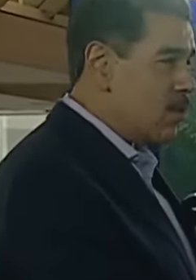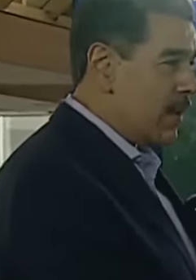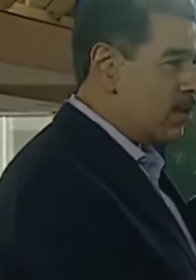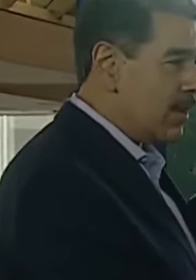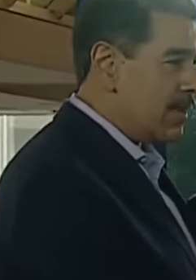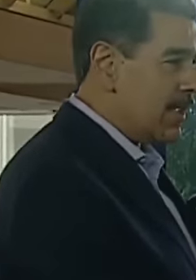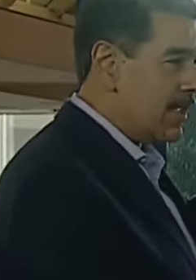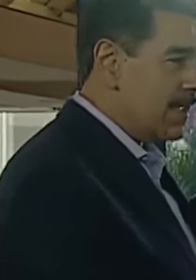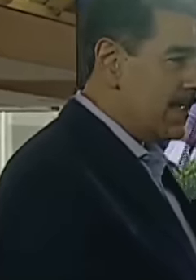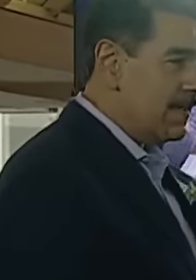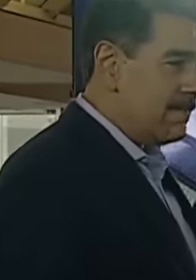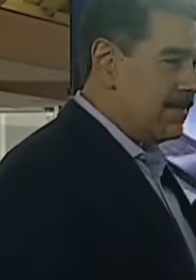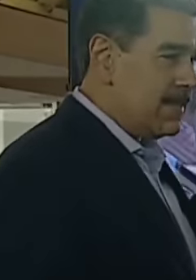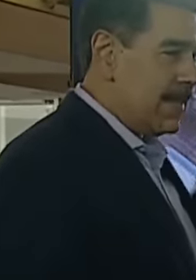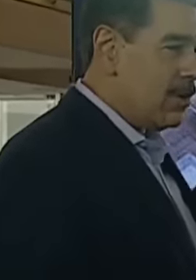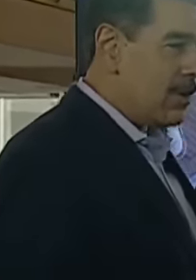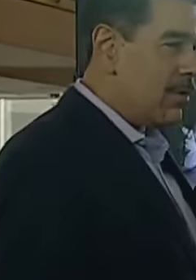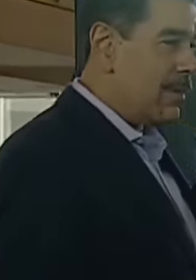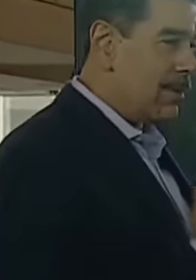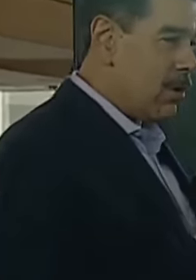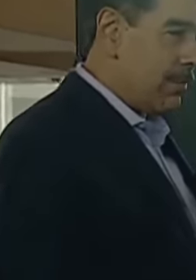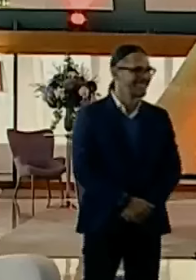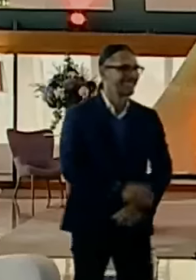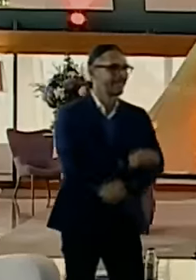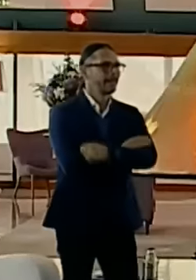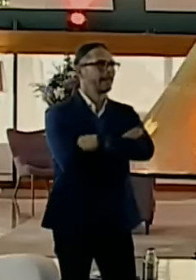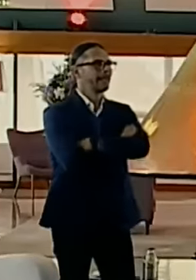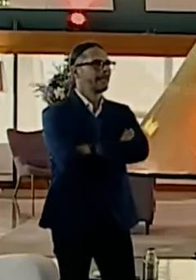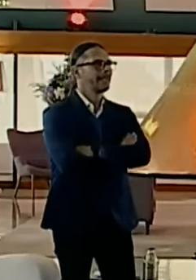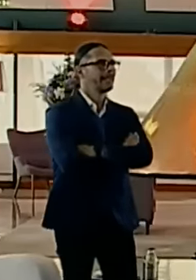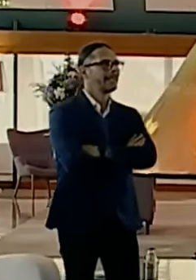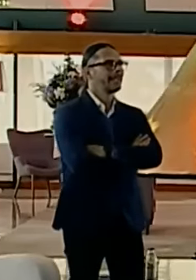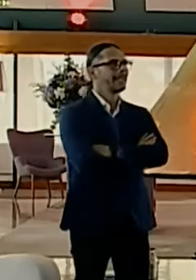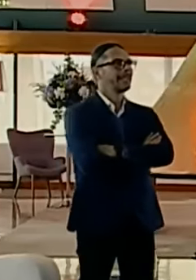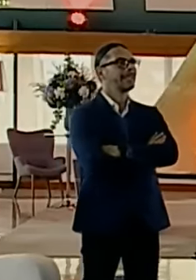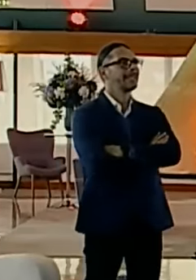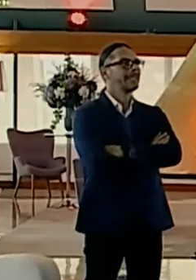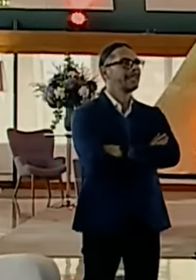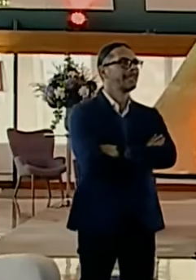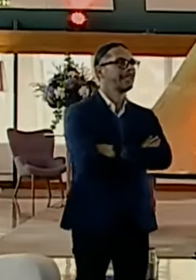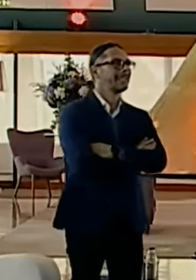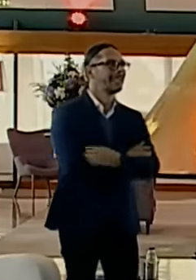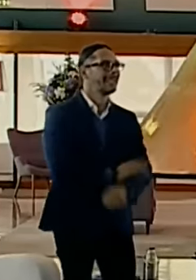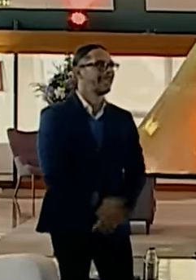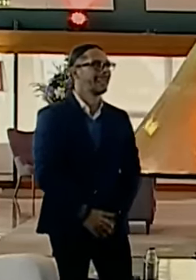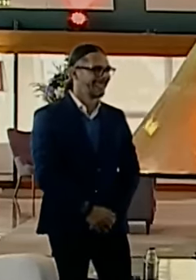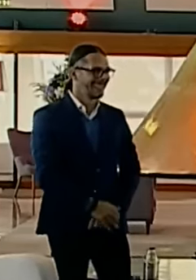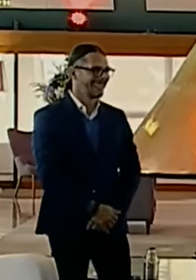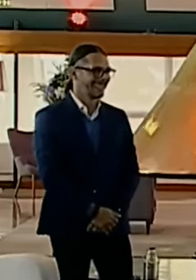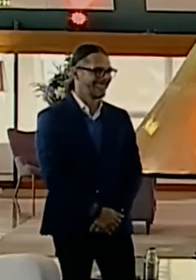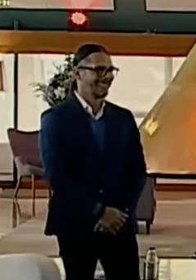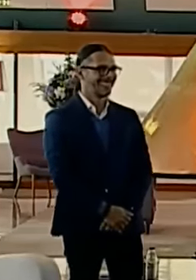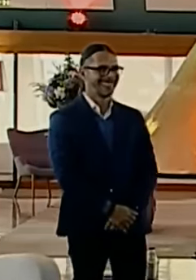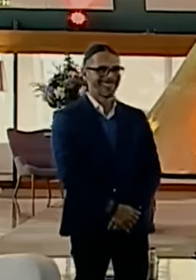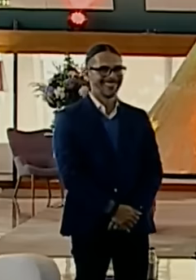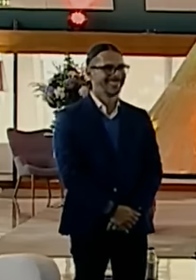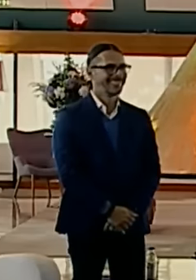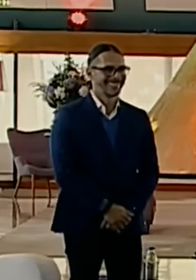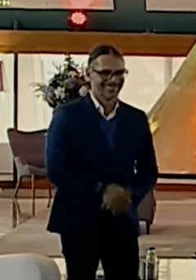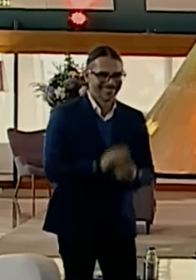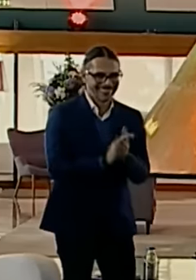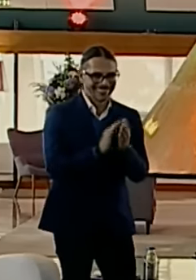Chía Resto Bar, ubicado en la región andina, específicamente en el estado Mérida, y el